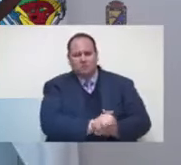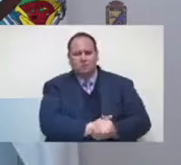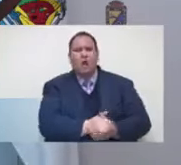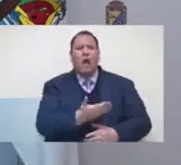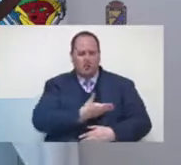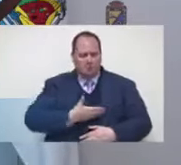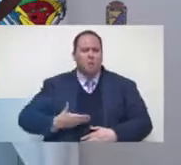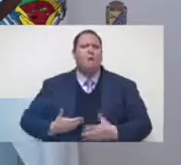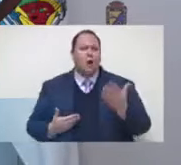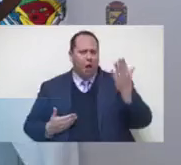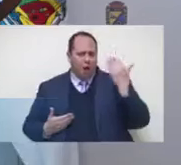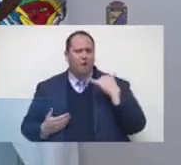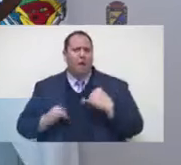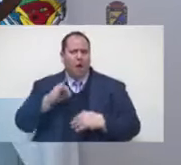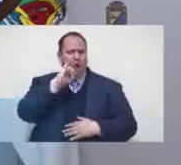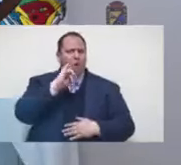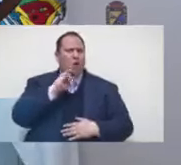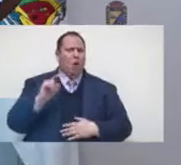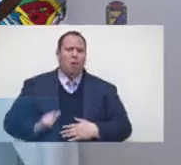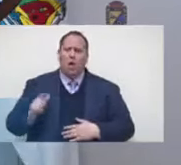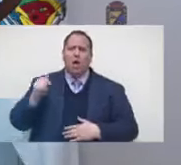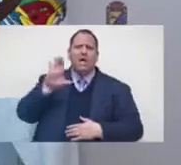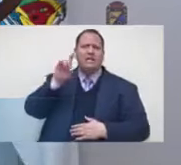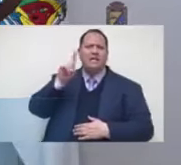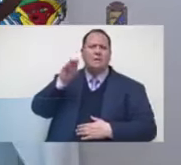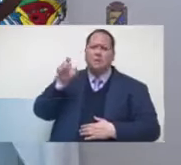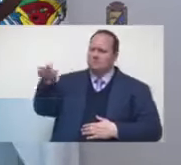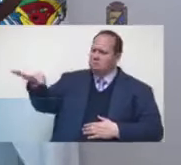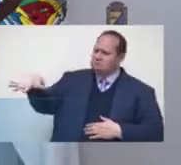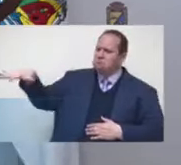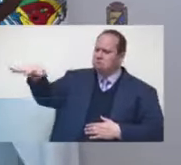presidente lo hizo cuando fue jefe de gobierno de la Ciudad de México.